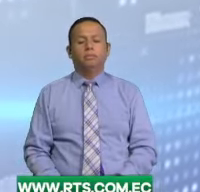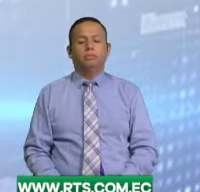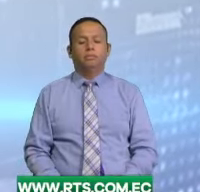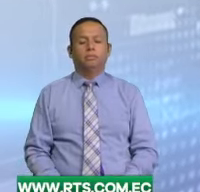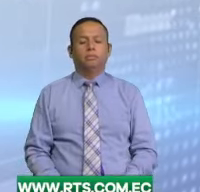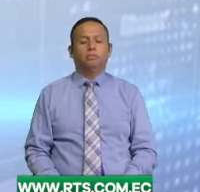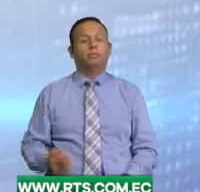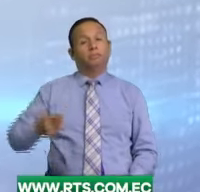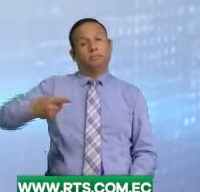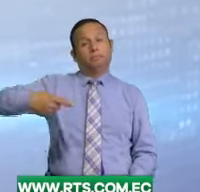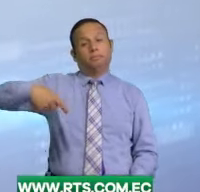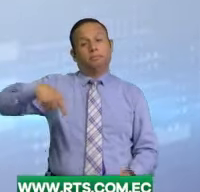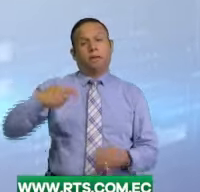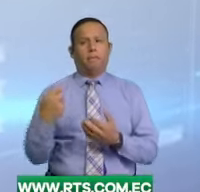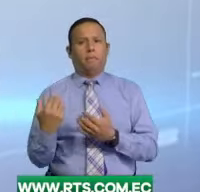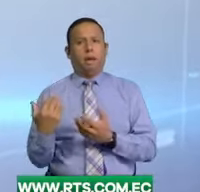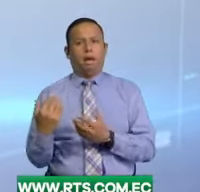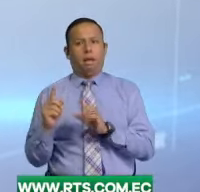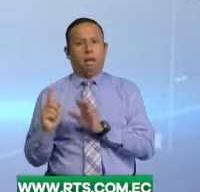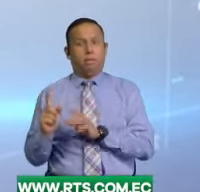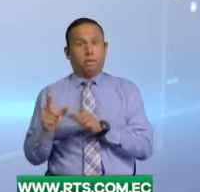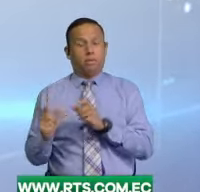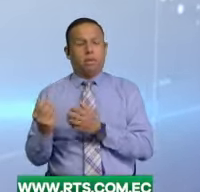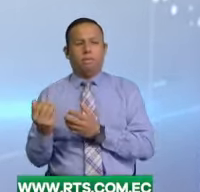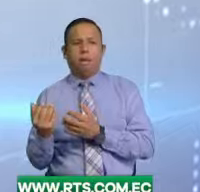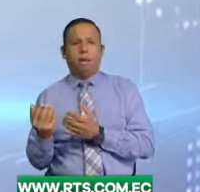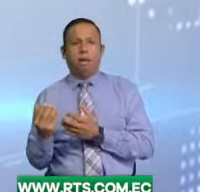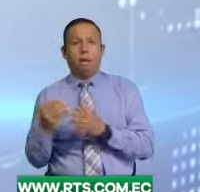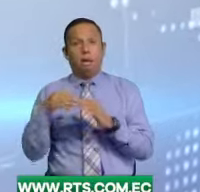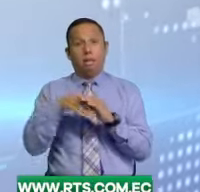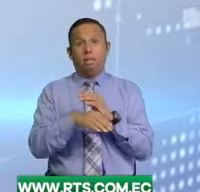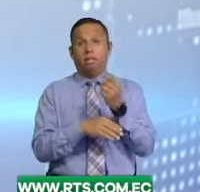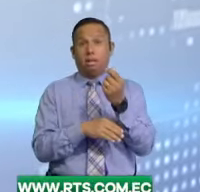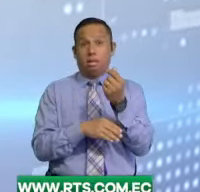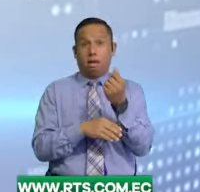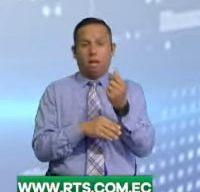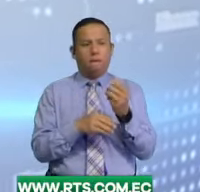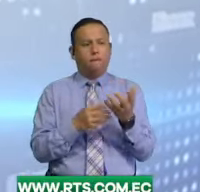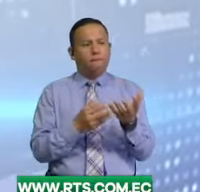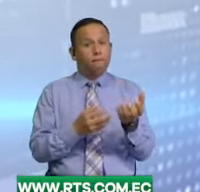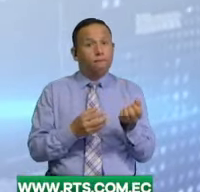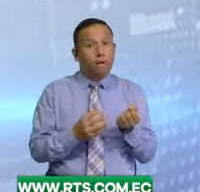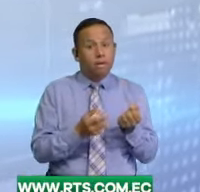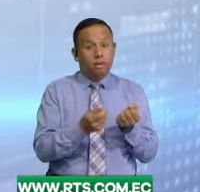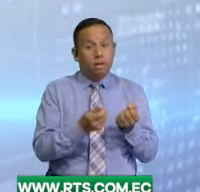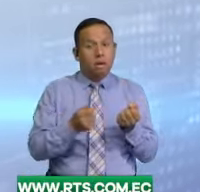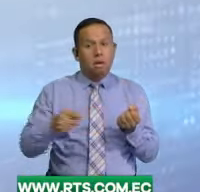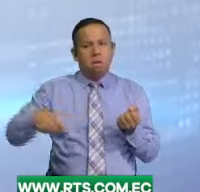Esperaron el momento que abrieran el cajero para retirar dinero y al instante abrieron fuego.